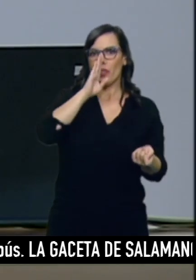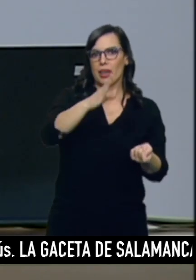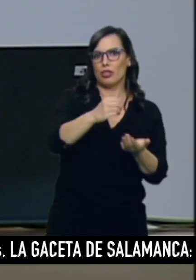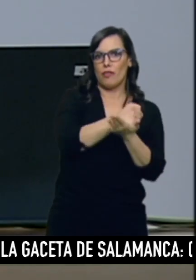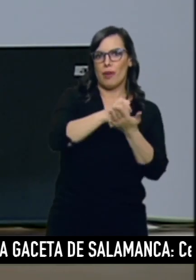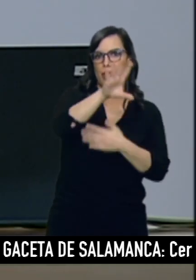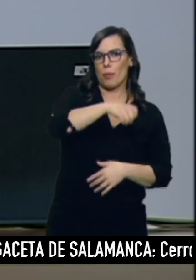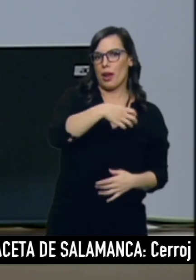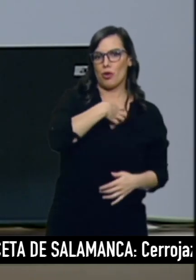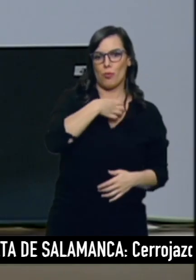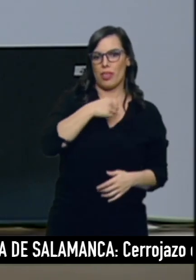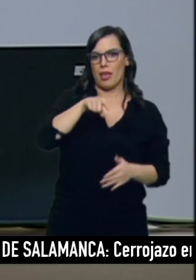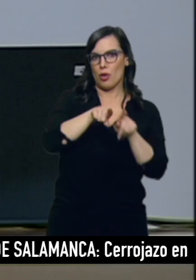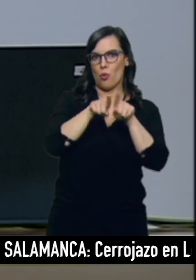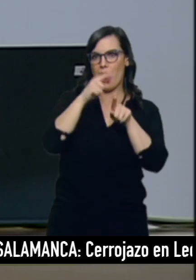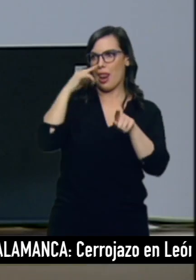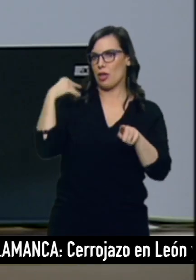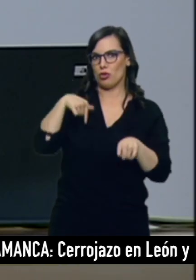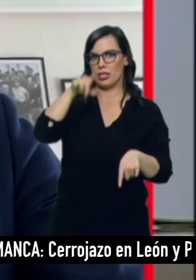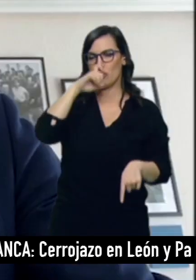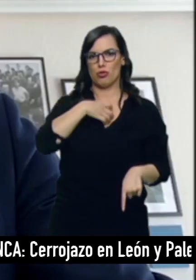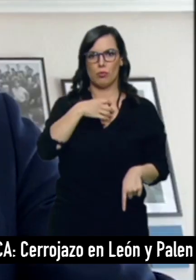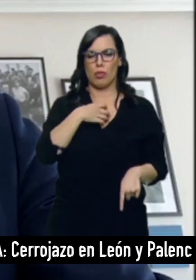como ocurría otros años.